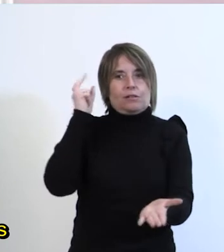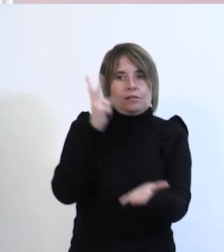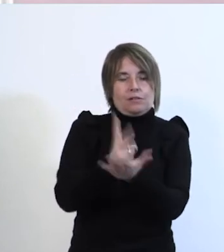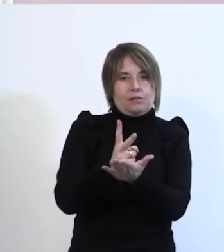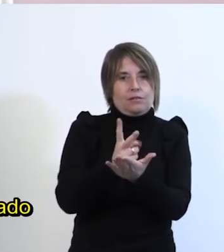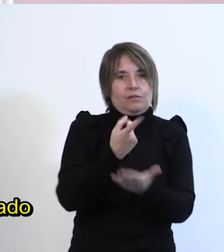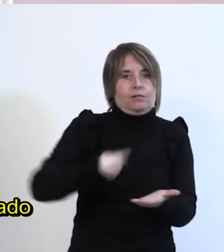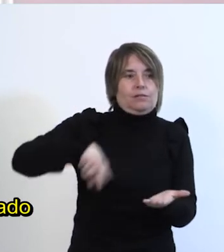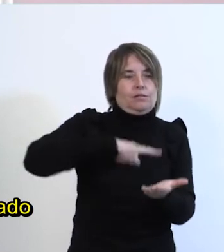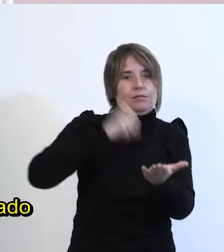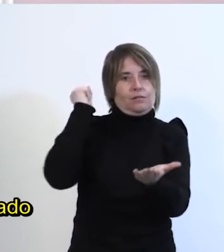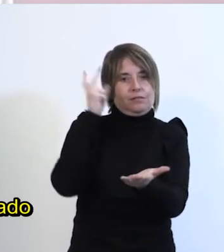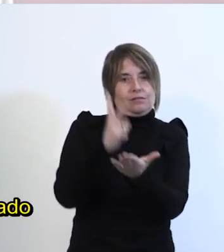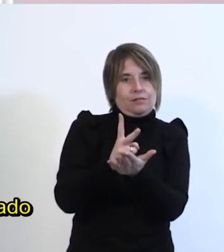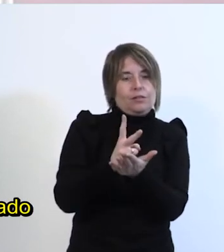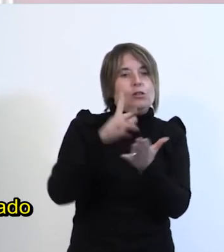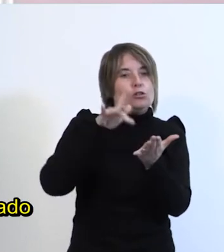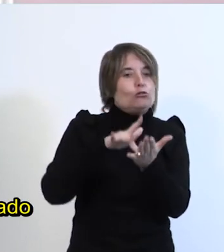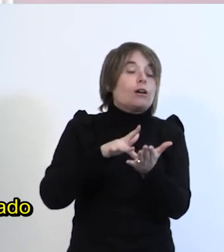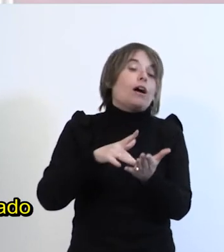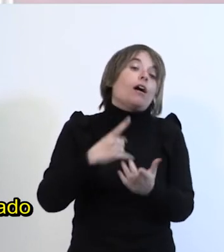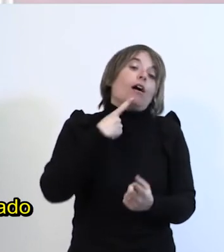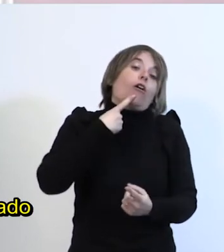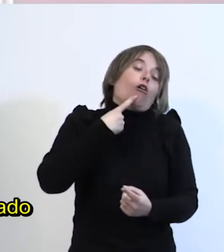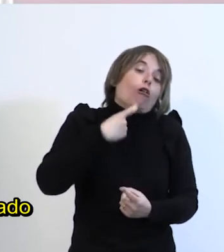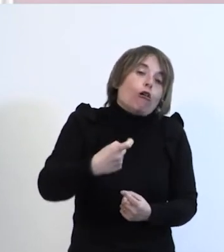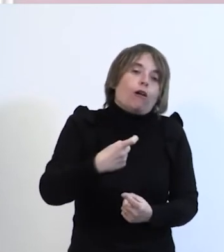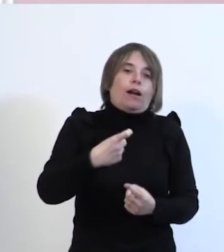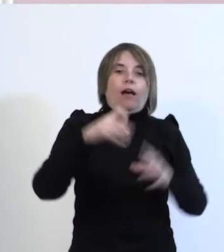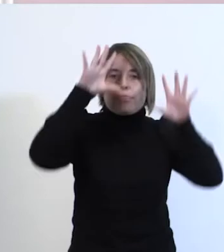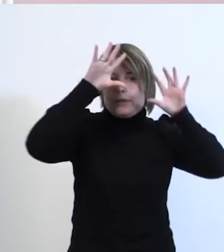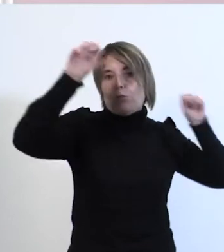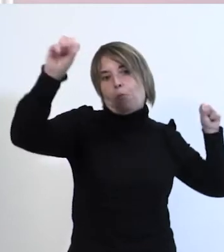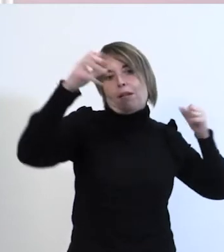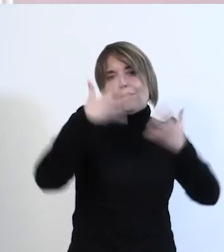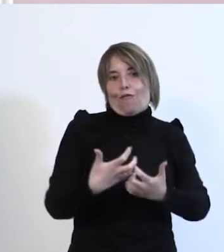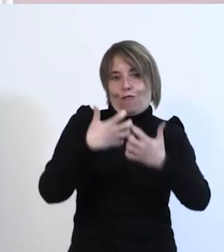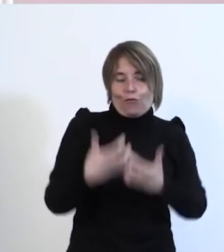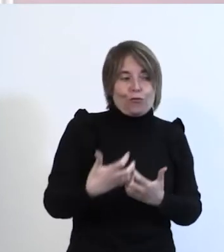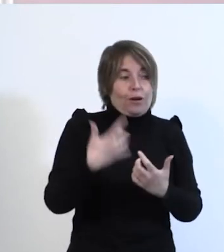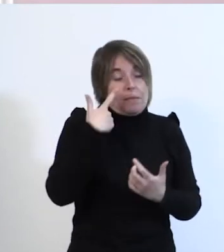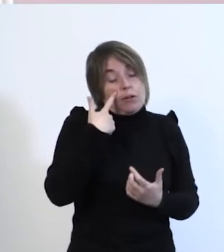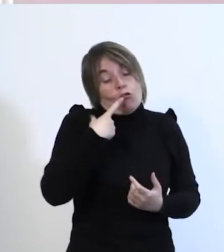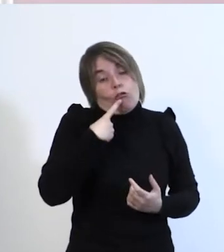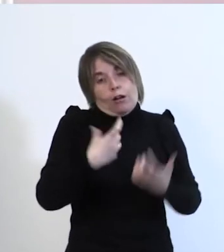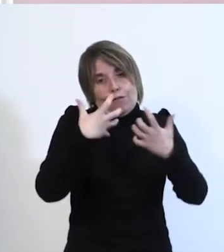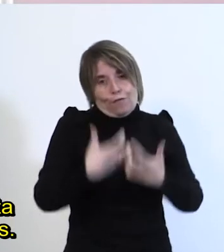es, bueno, pues por estar, para que hubiese funcionado la vía diplomática, que ahora está complicada, pero que nunca es